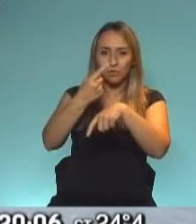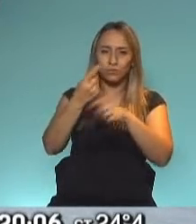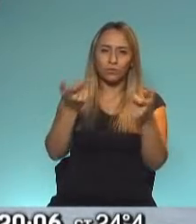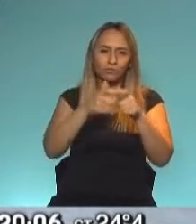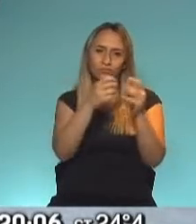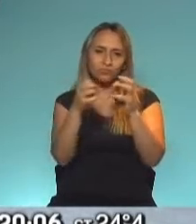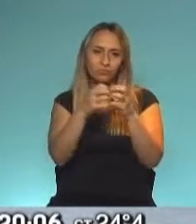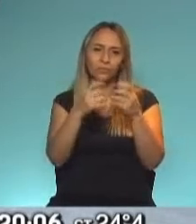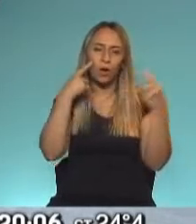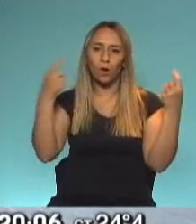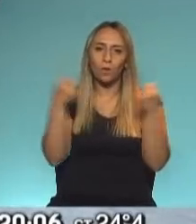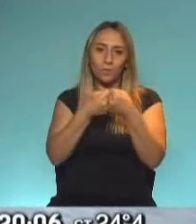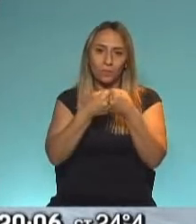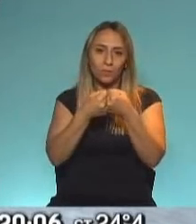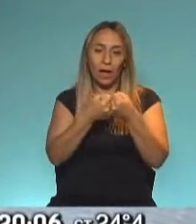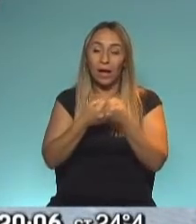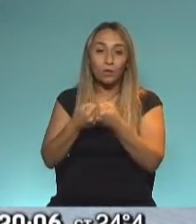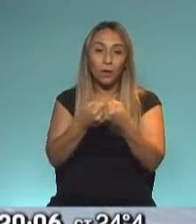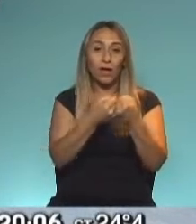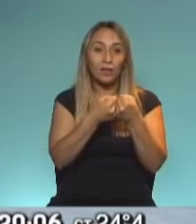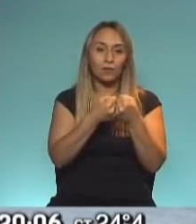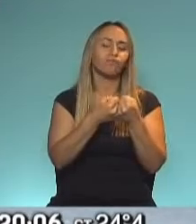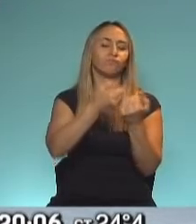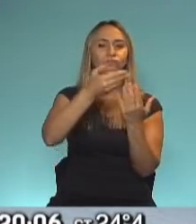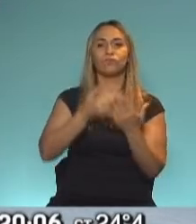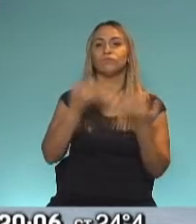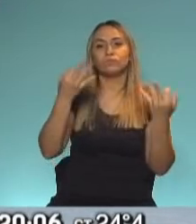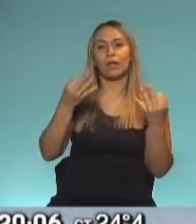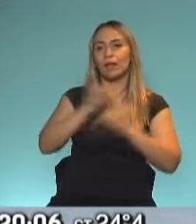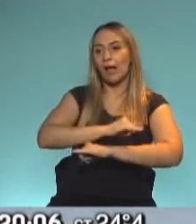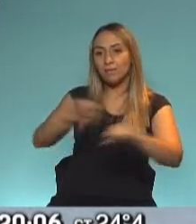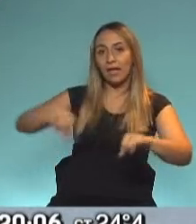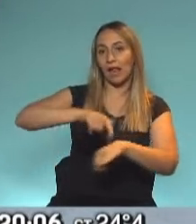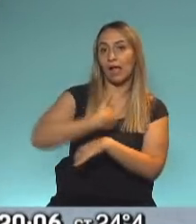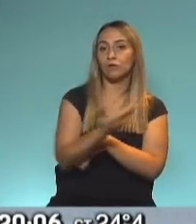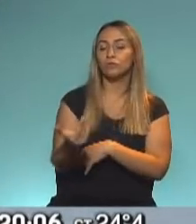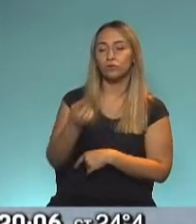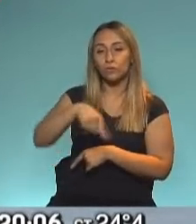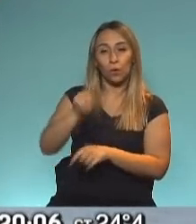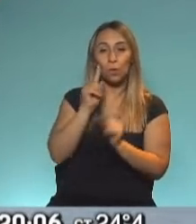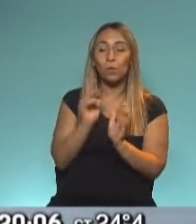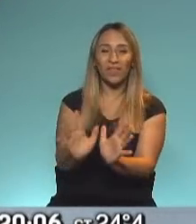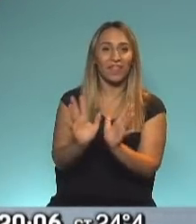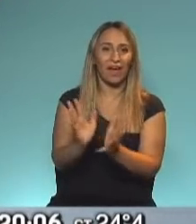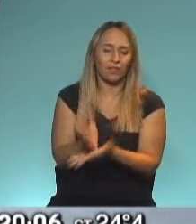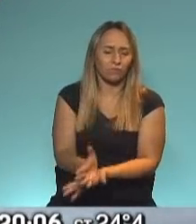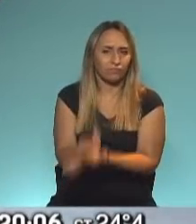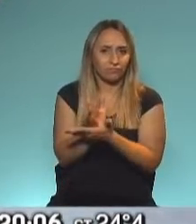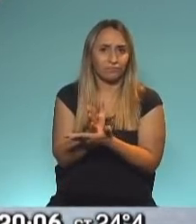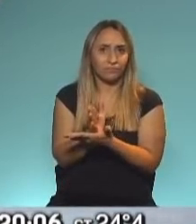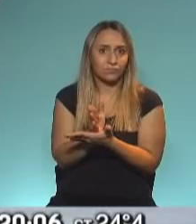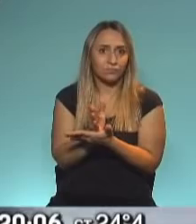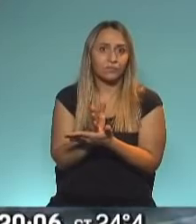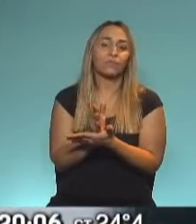un criterio para transmitirle a la sociedad que extremen los cuidados y apelen a la